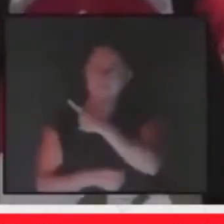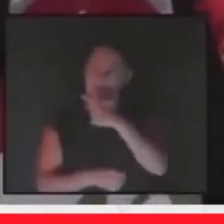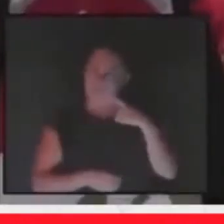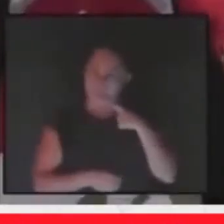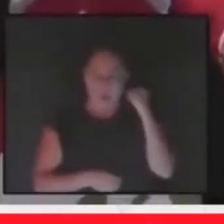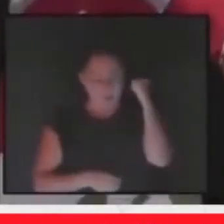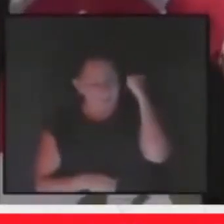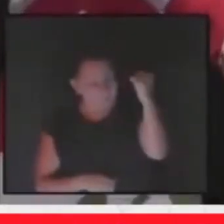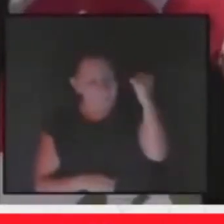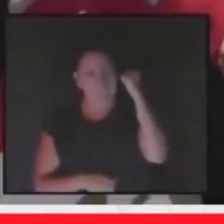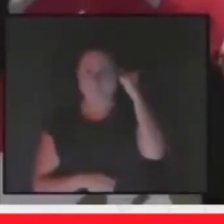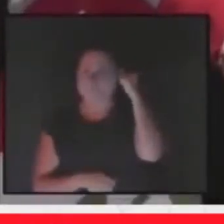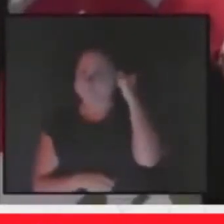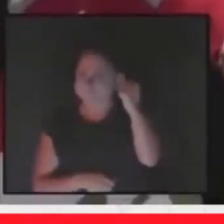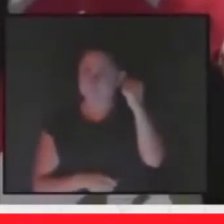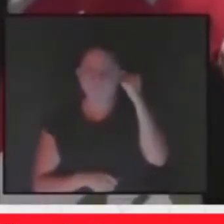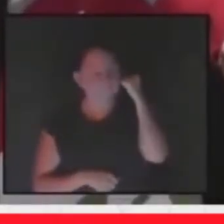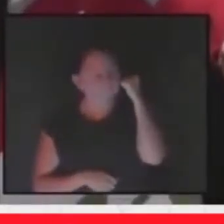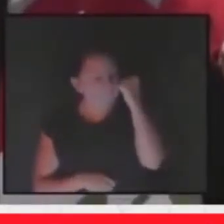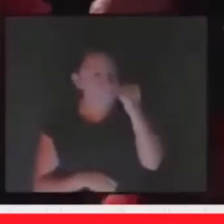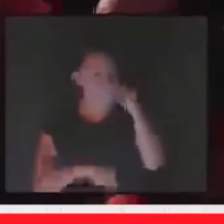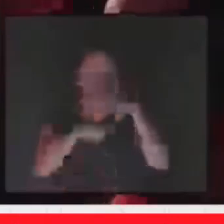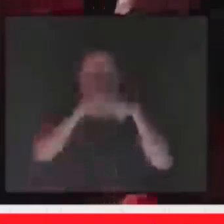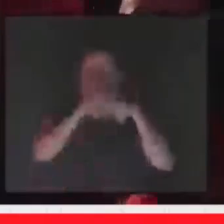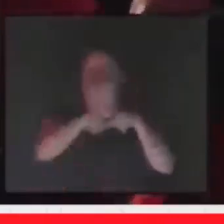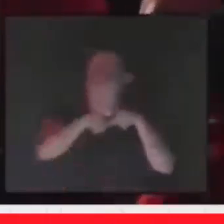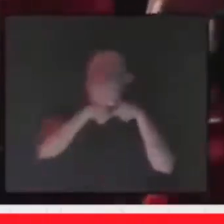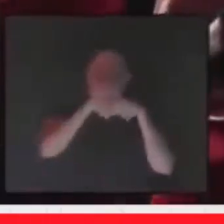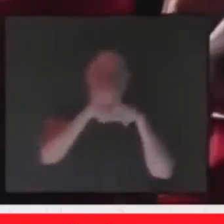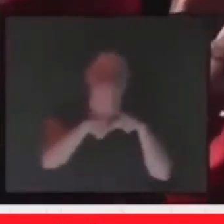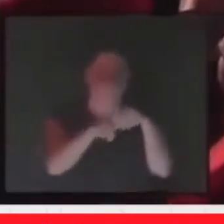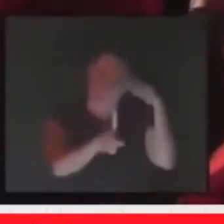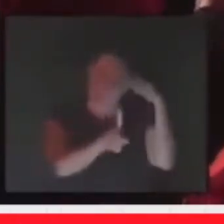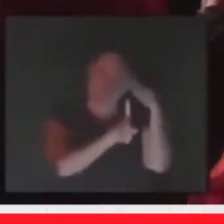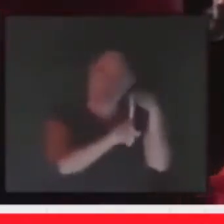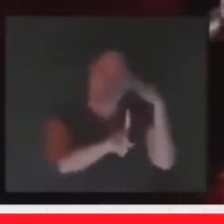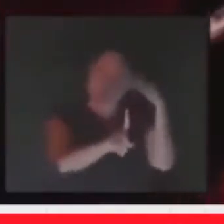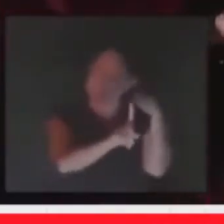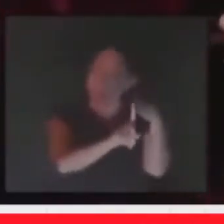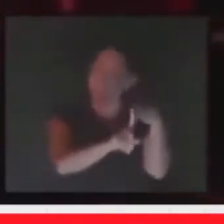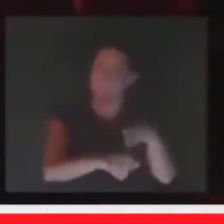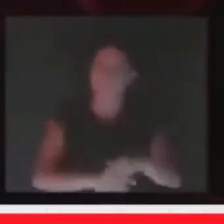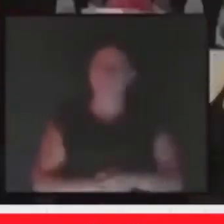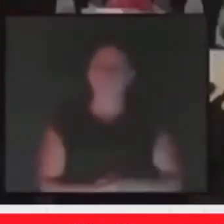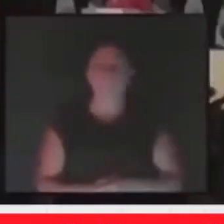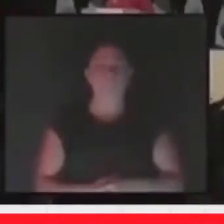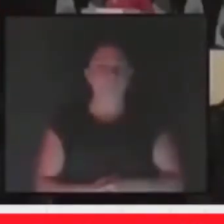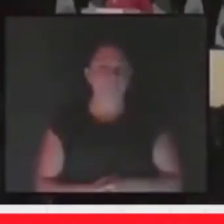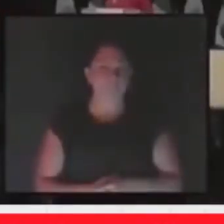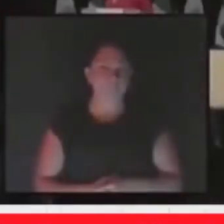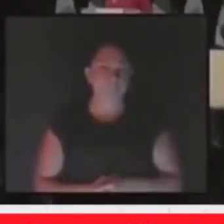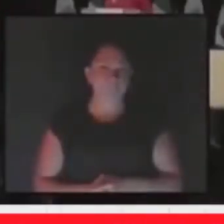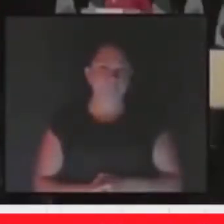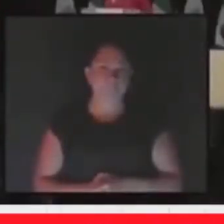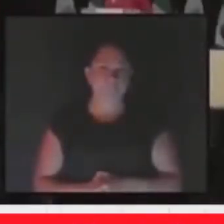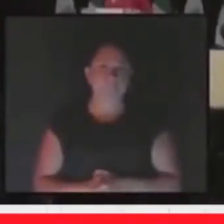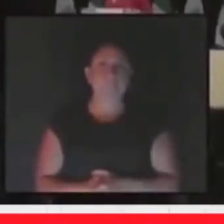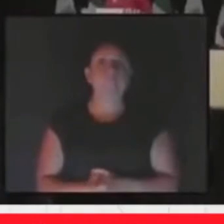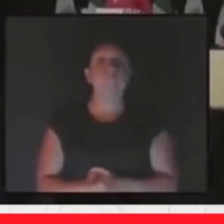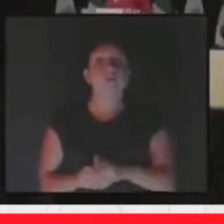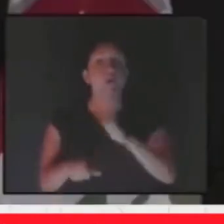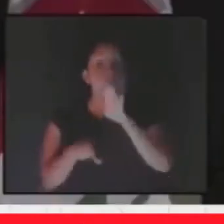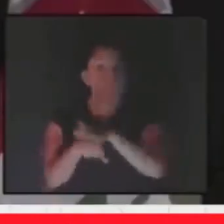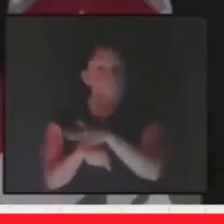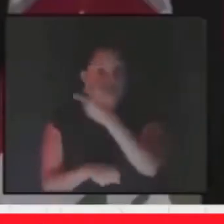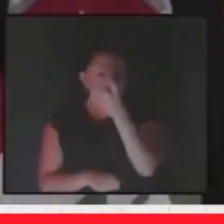allá en Insurgentes Norte, donde está el CEN del PRI, luce completamente descuidado, desencajado. Si usted tiene curiosidad, vaya